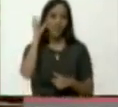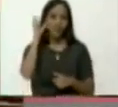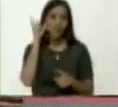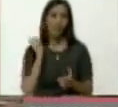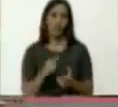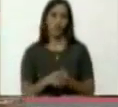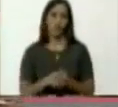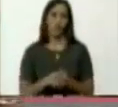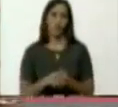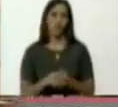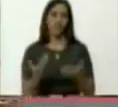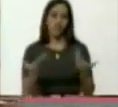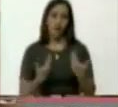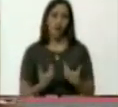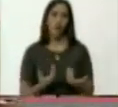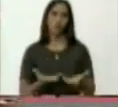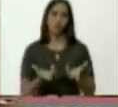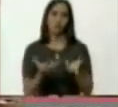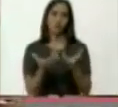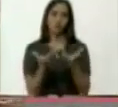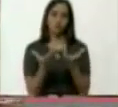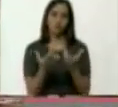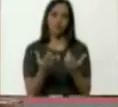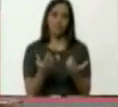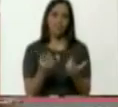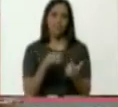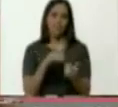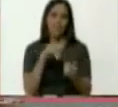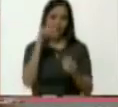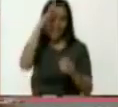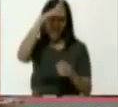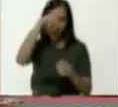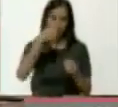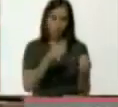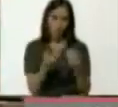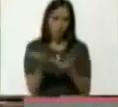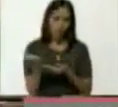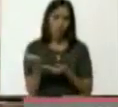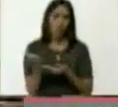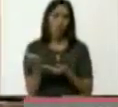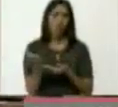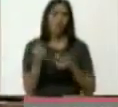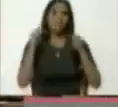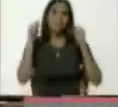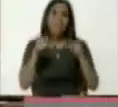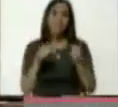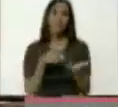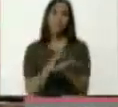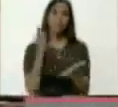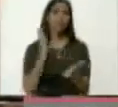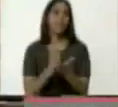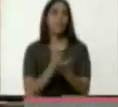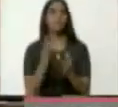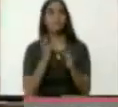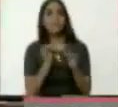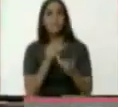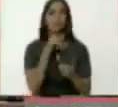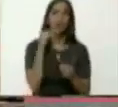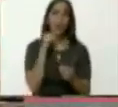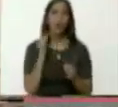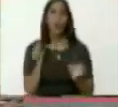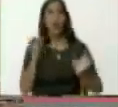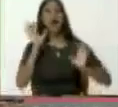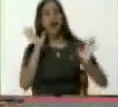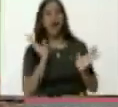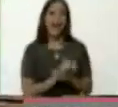dado un incendio de este tipo en Amazonas. O sea, si eso pasara siempre en septiembre y en octubre, uno dijera,